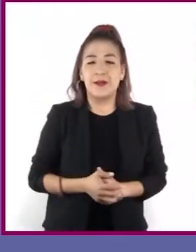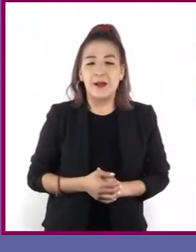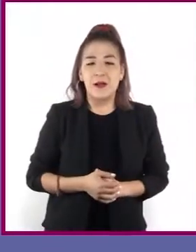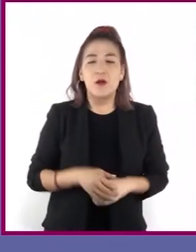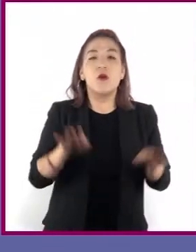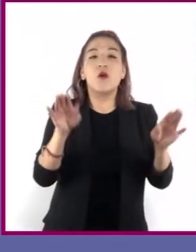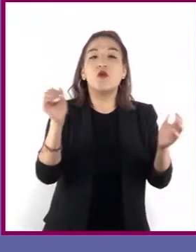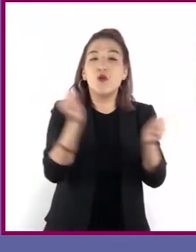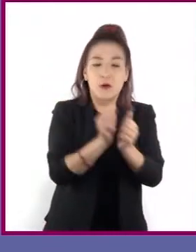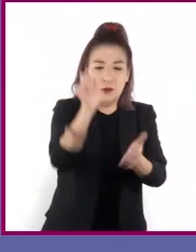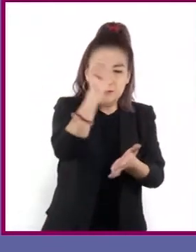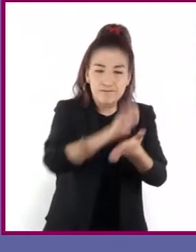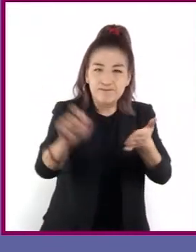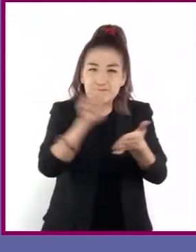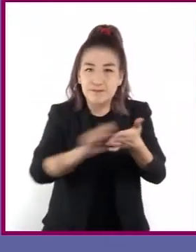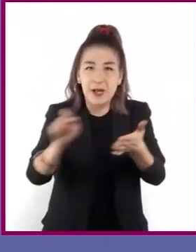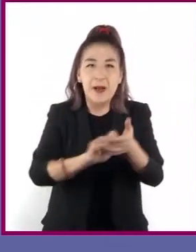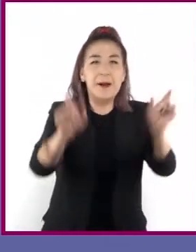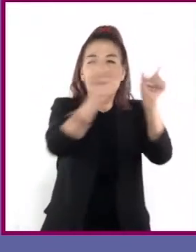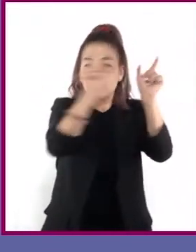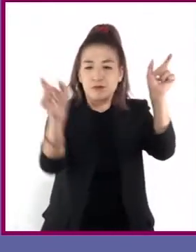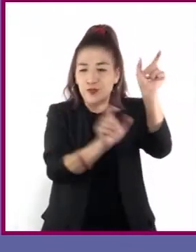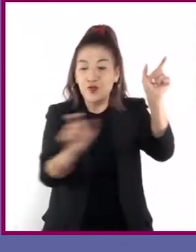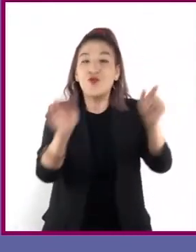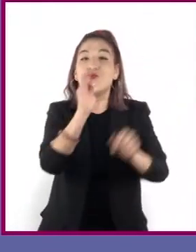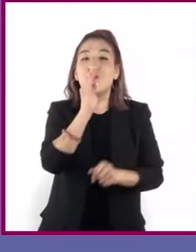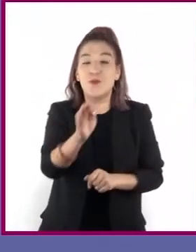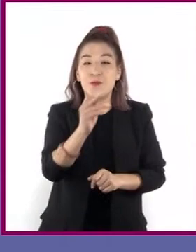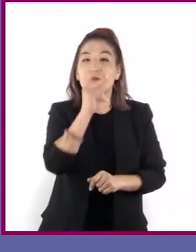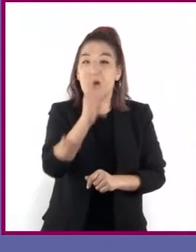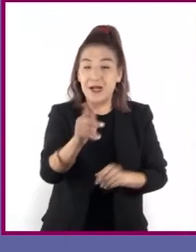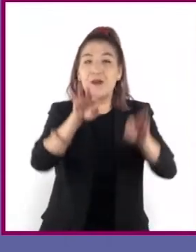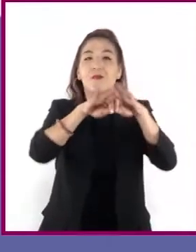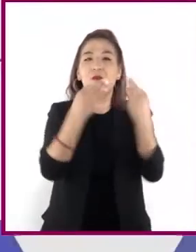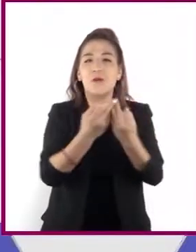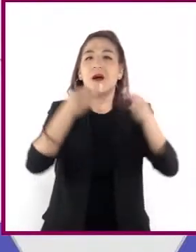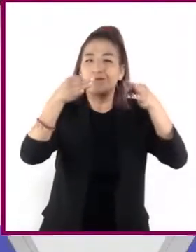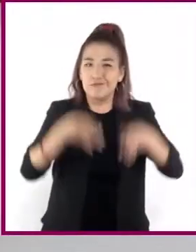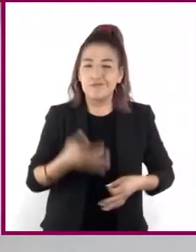una redacción coherente y que refleje el estilo de quien lo escribe.